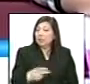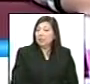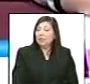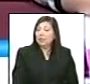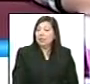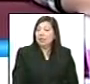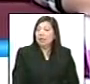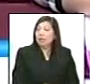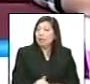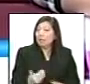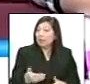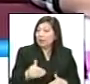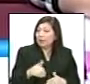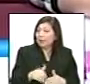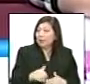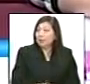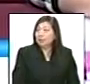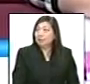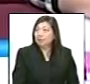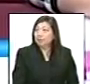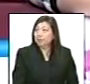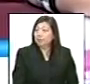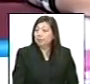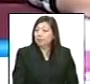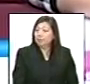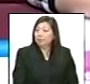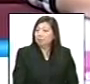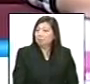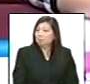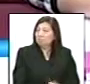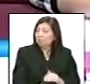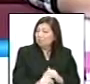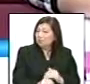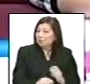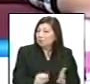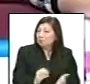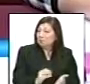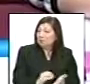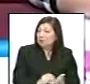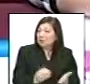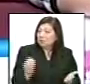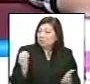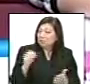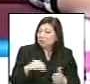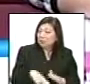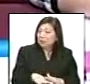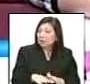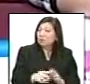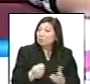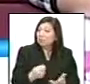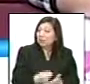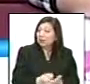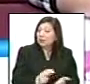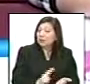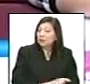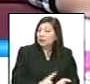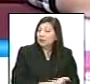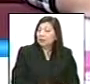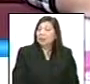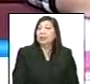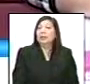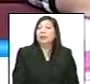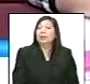momento fuera de las elecciones y de la representación política, y es más, les impuso incluso tributos, como pasó con